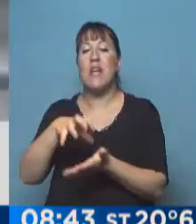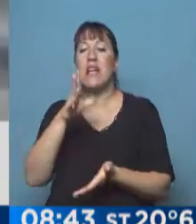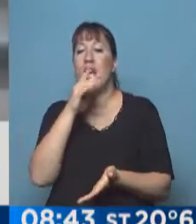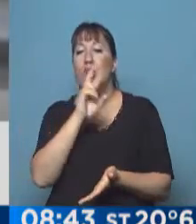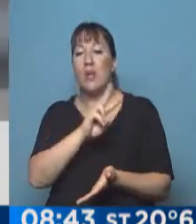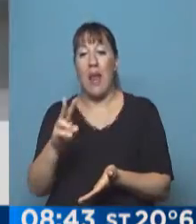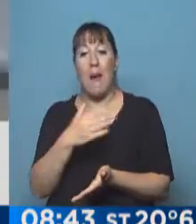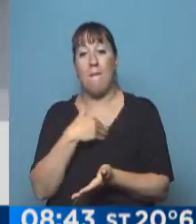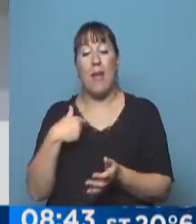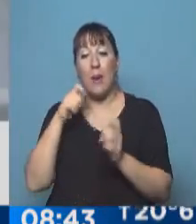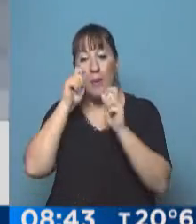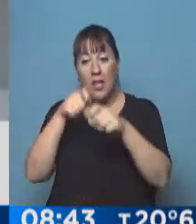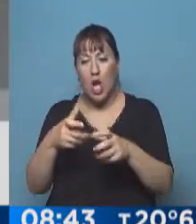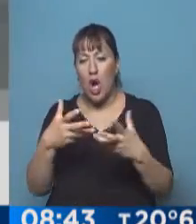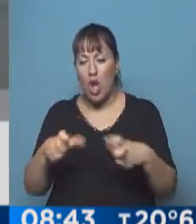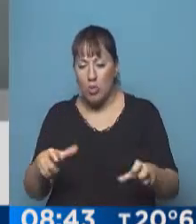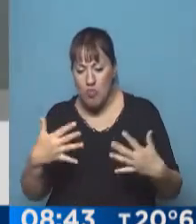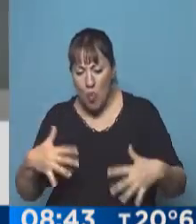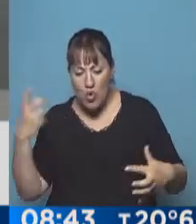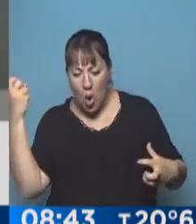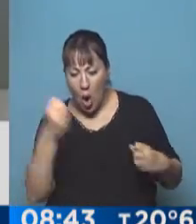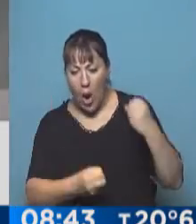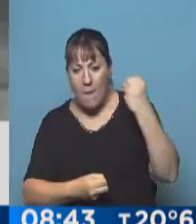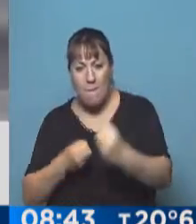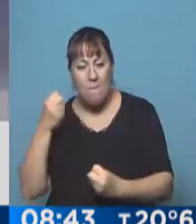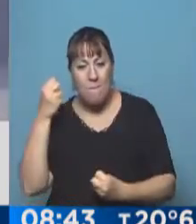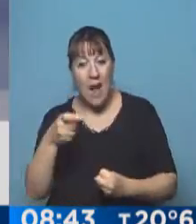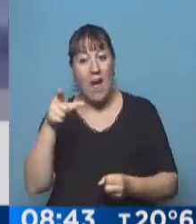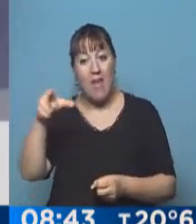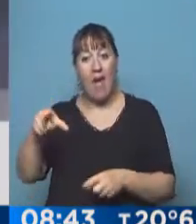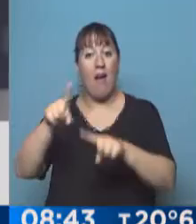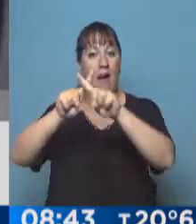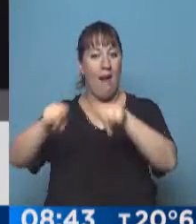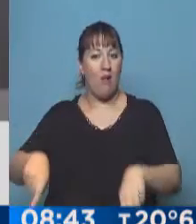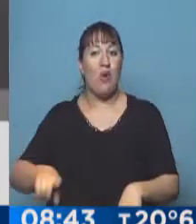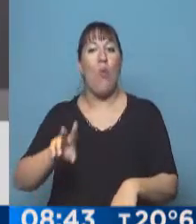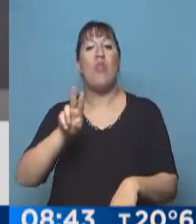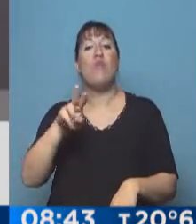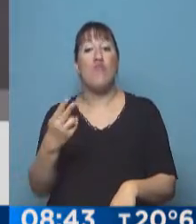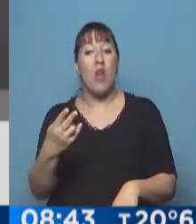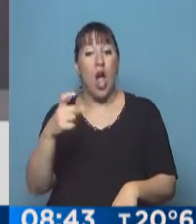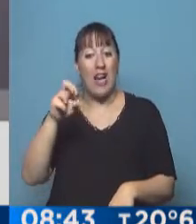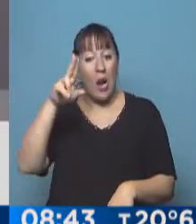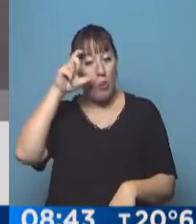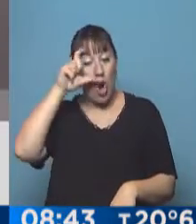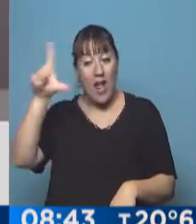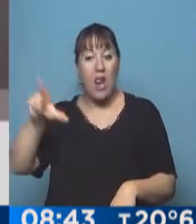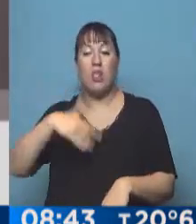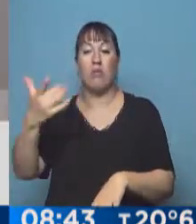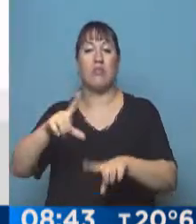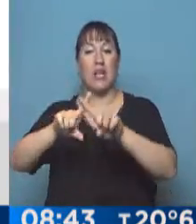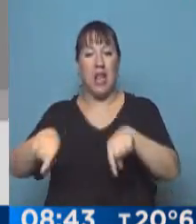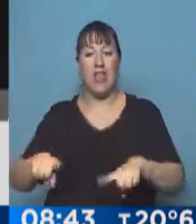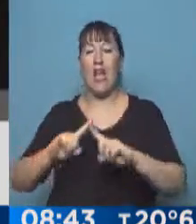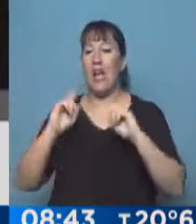lo visitó ahí y lo encontró muy golpeado. Este servicio fue clausurado luego de la muerte de Carbonell. La sala